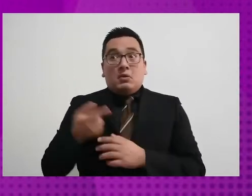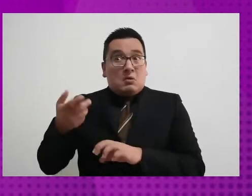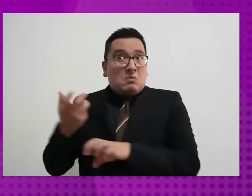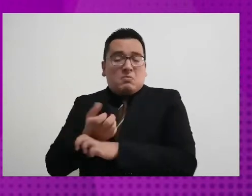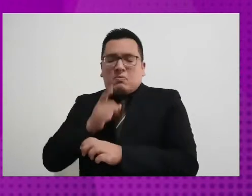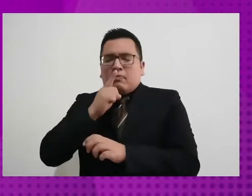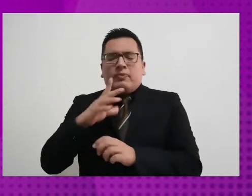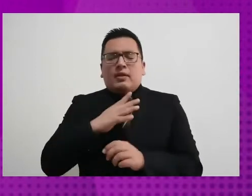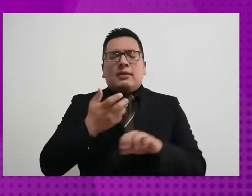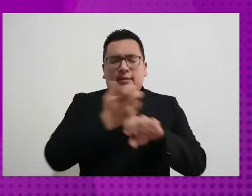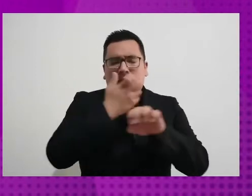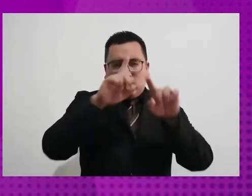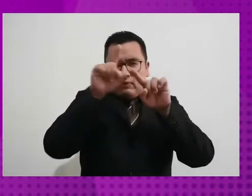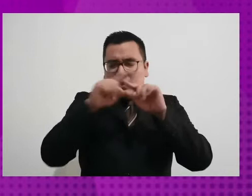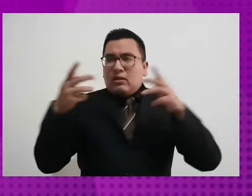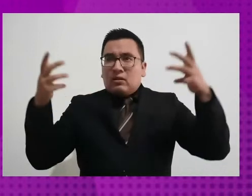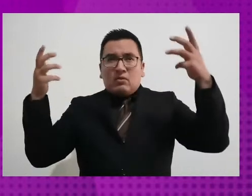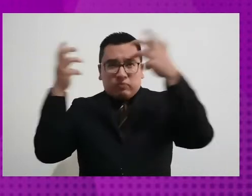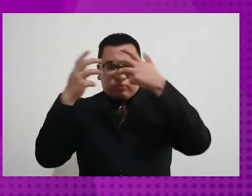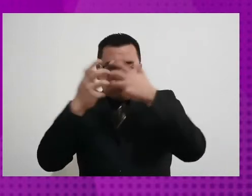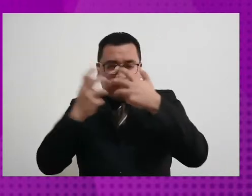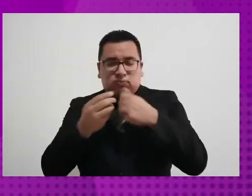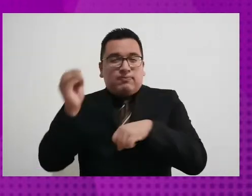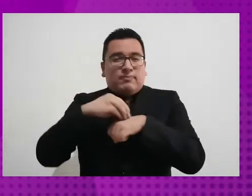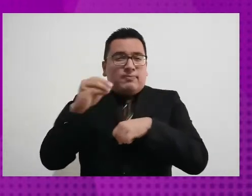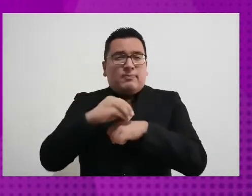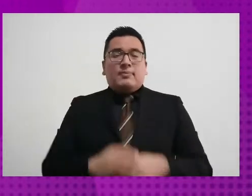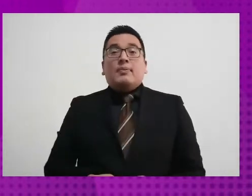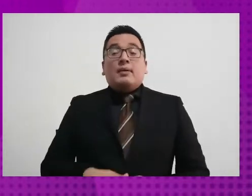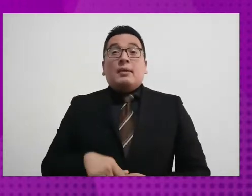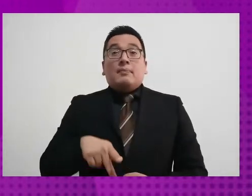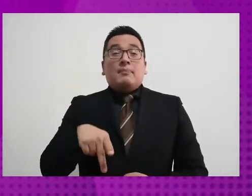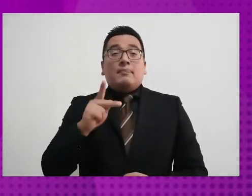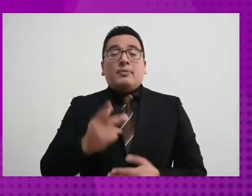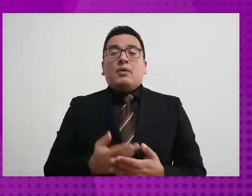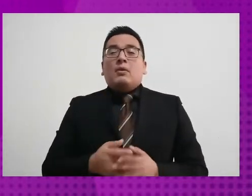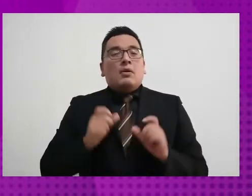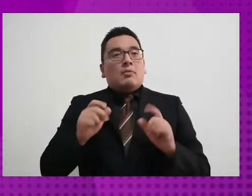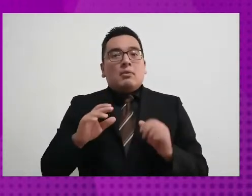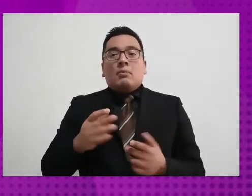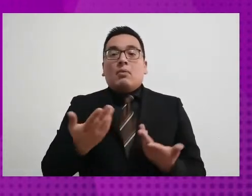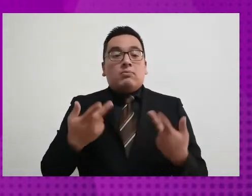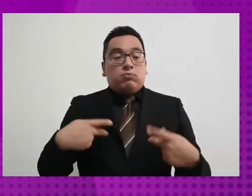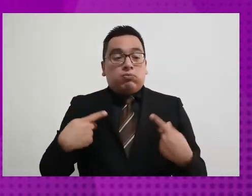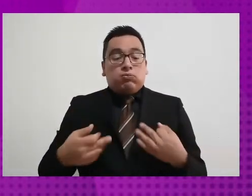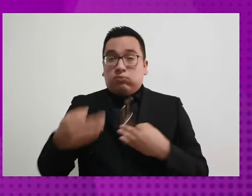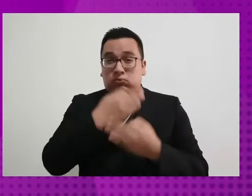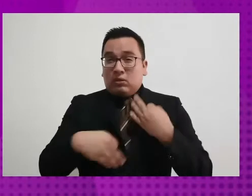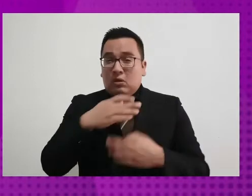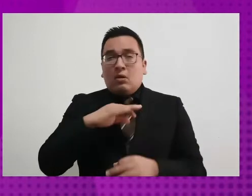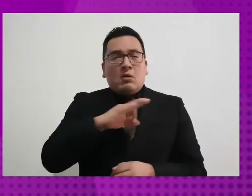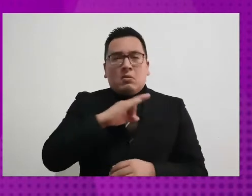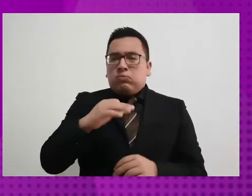ambos sistemas, pero creo que la virtud de esto es que cualquier ciudadano o ciudadana acceda o pueda accesar a